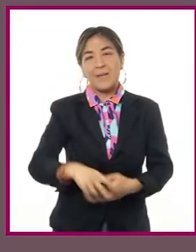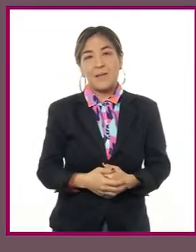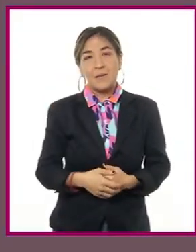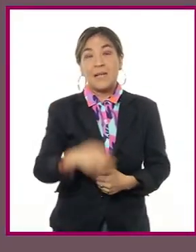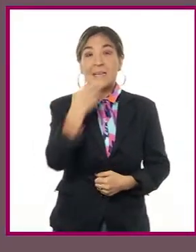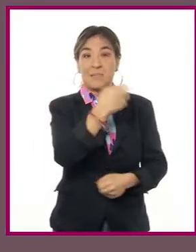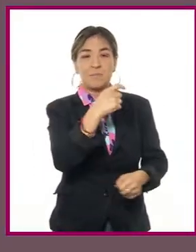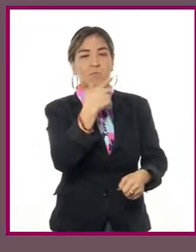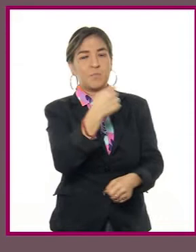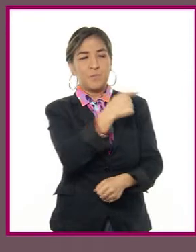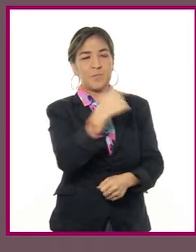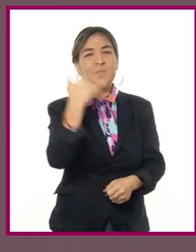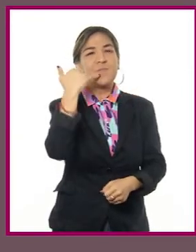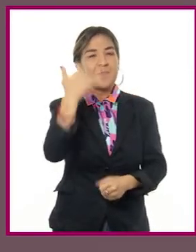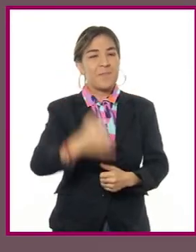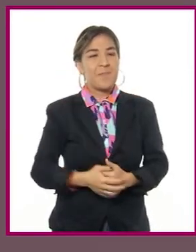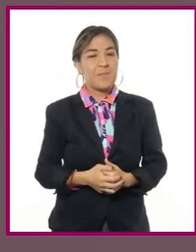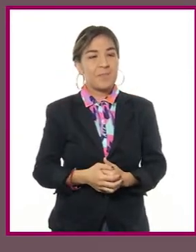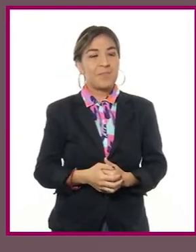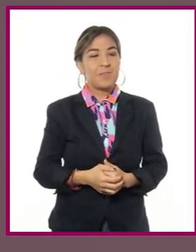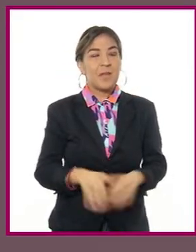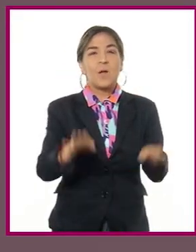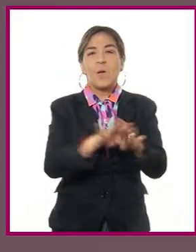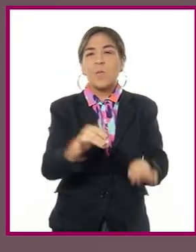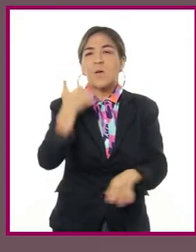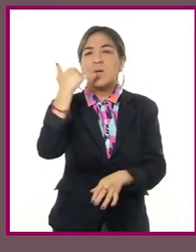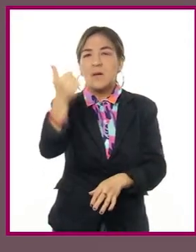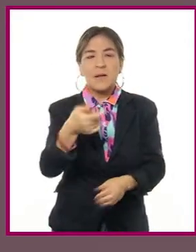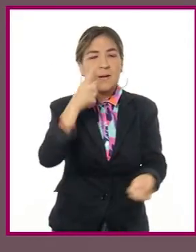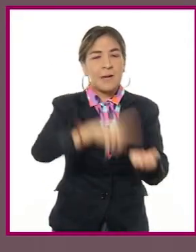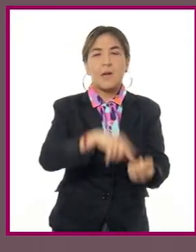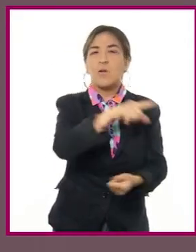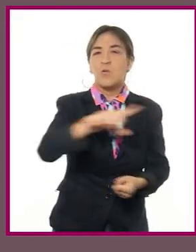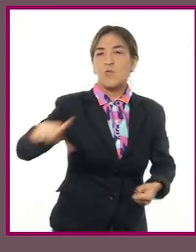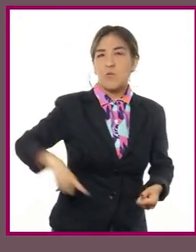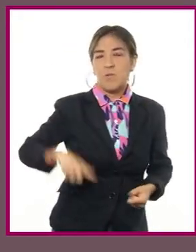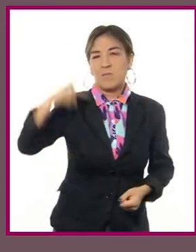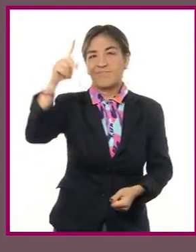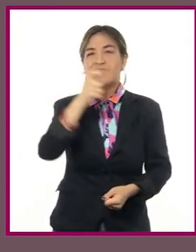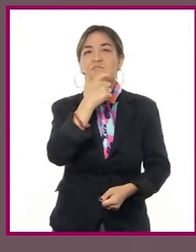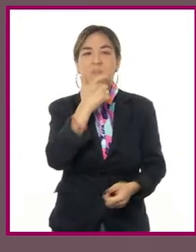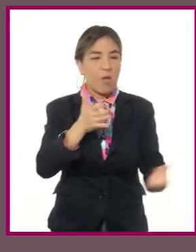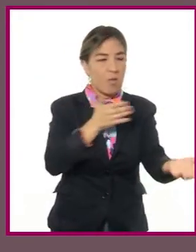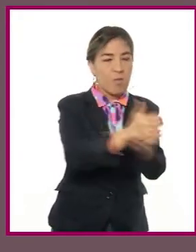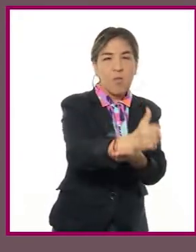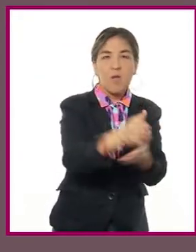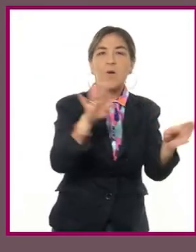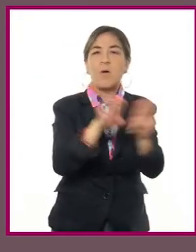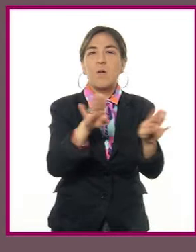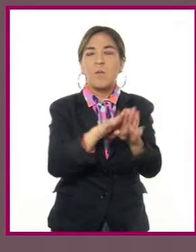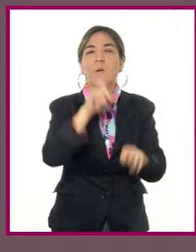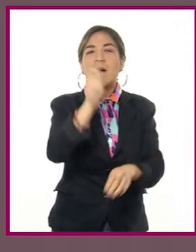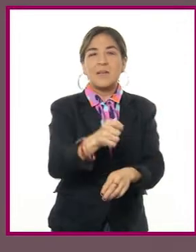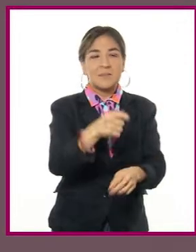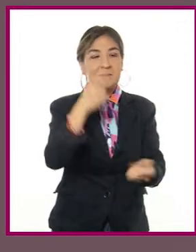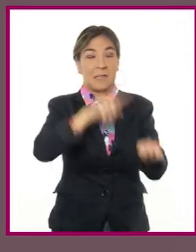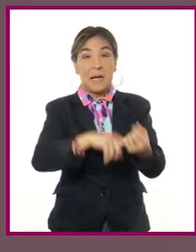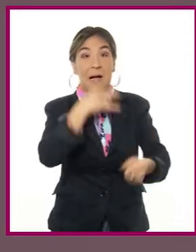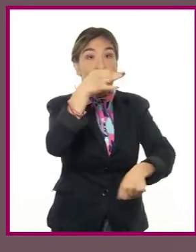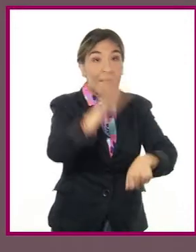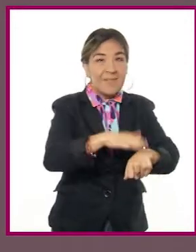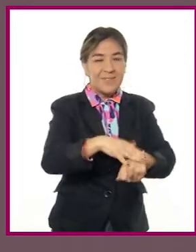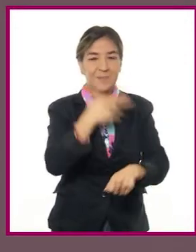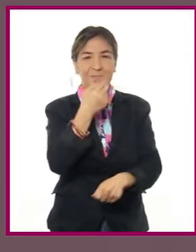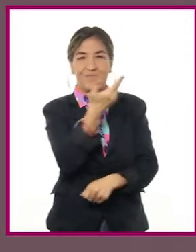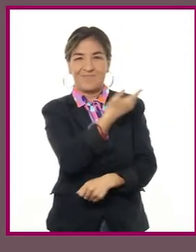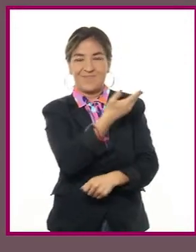el famoso telegrama Zimmermann fue interceptado por el gobierno británico, quien alertó al presidente Woodrow Wilson